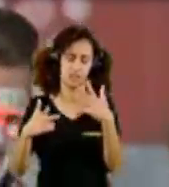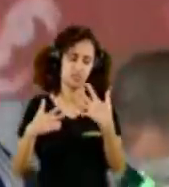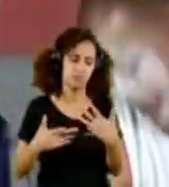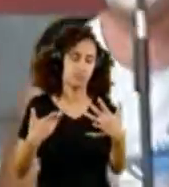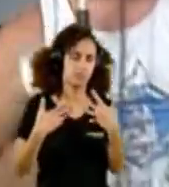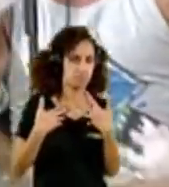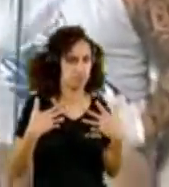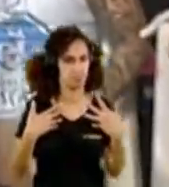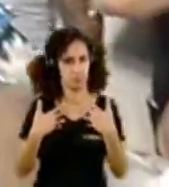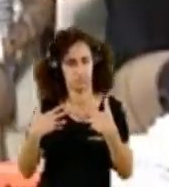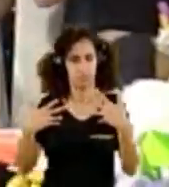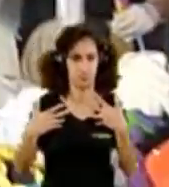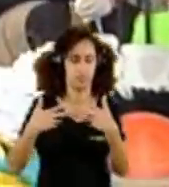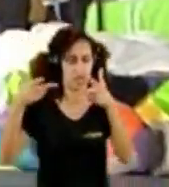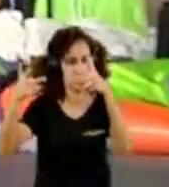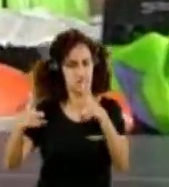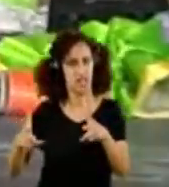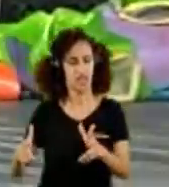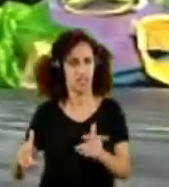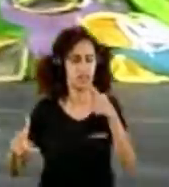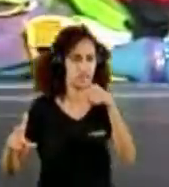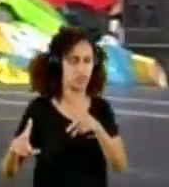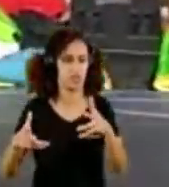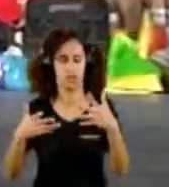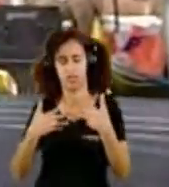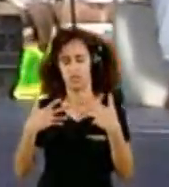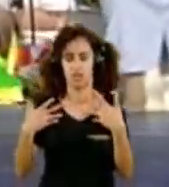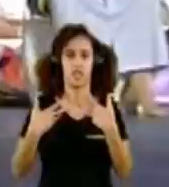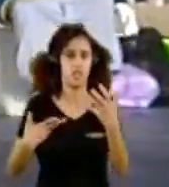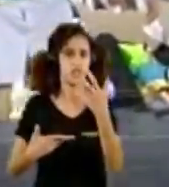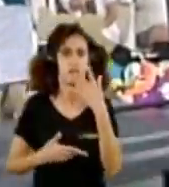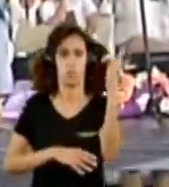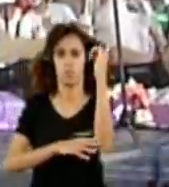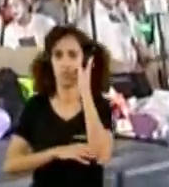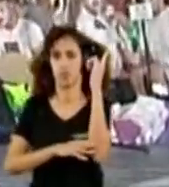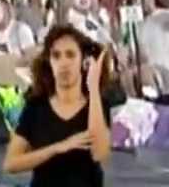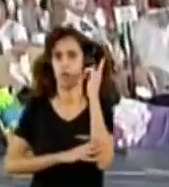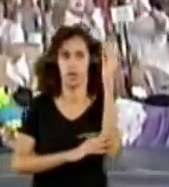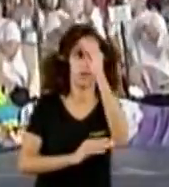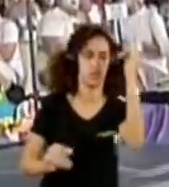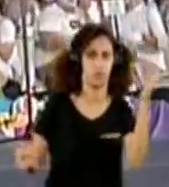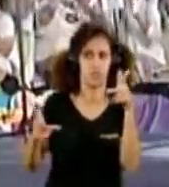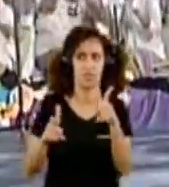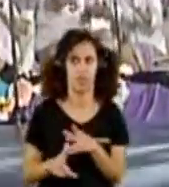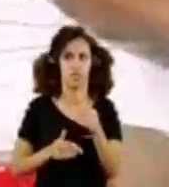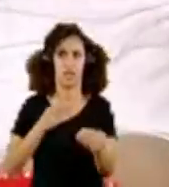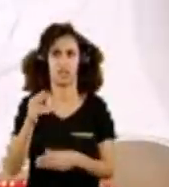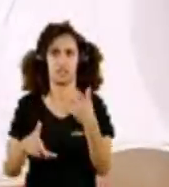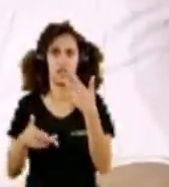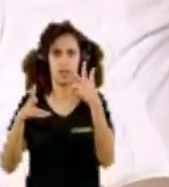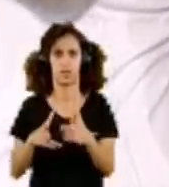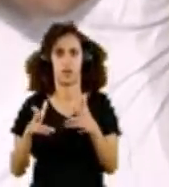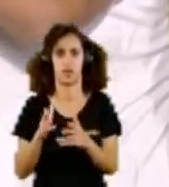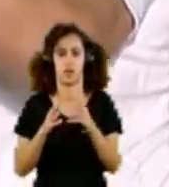mal. En ella se pasa muy mal. Si olvidamos el móvil. Y si haciendo fuerza yo fallo, te